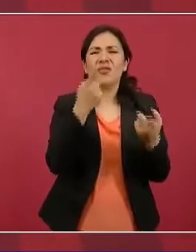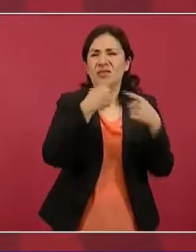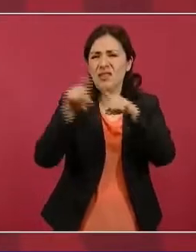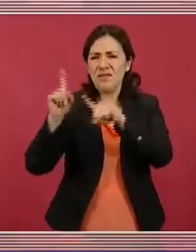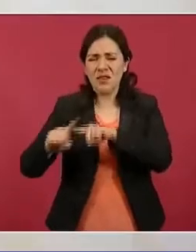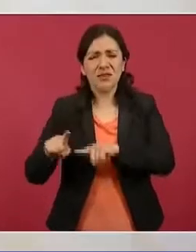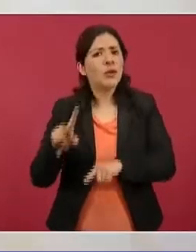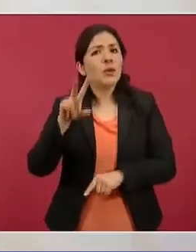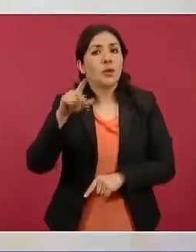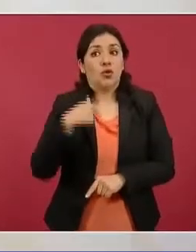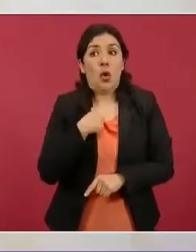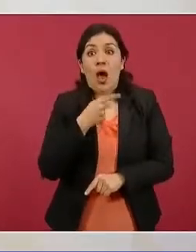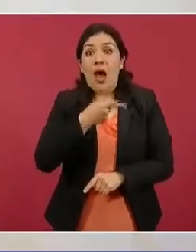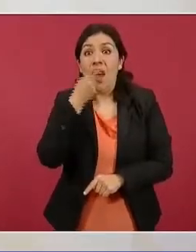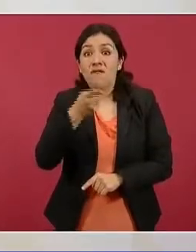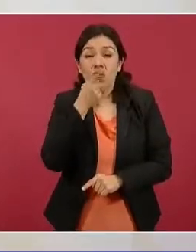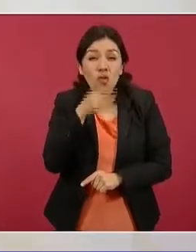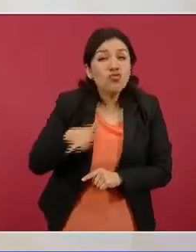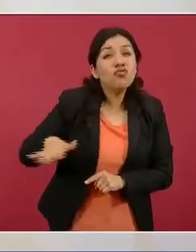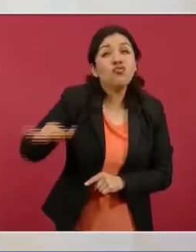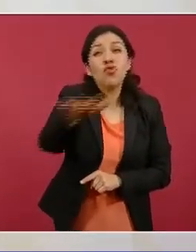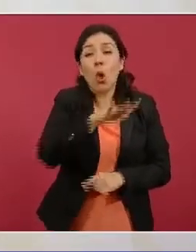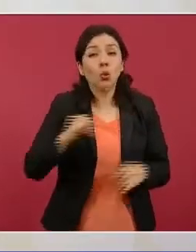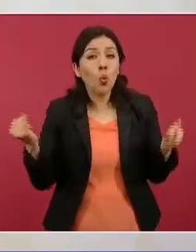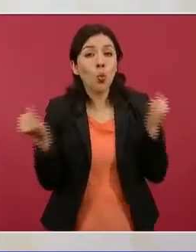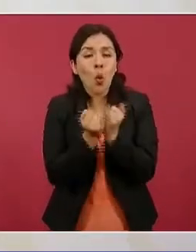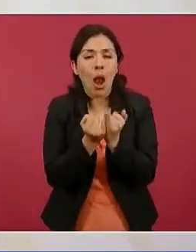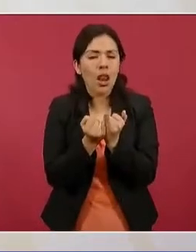No generalizo, insisto,